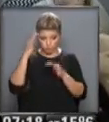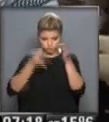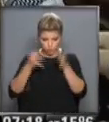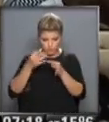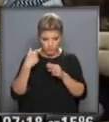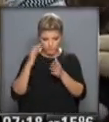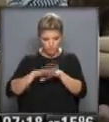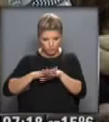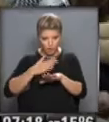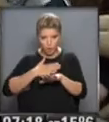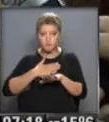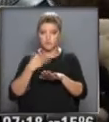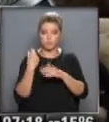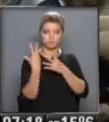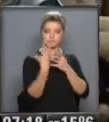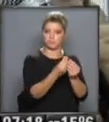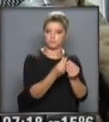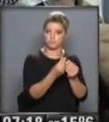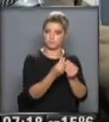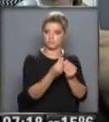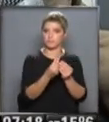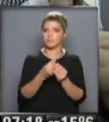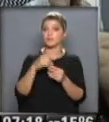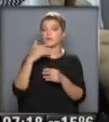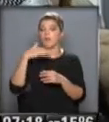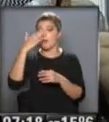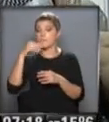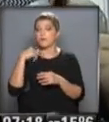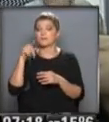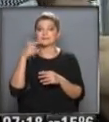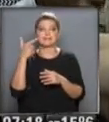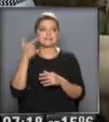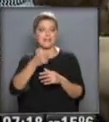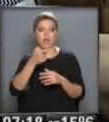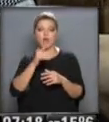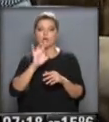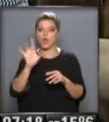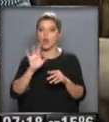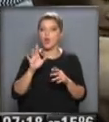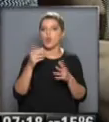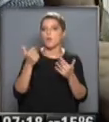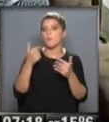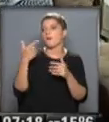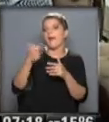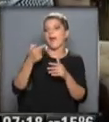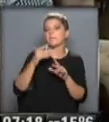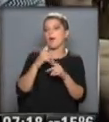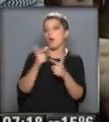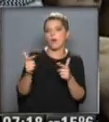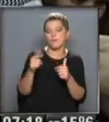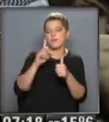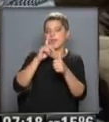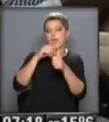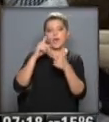este día. Y luego yo he hecho referencia, usted hablaba de tiroteo, no hay tiroteo si no hay armas, no hay robo de autos si no hay armas, no hay salidera si